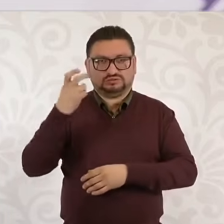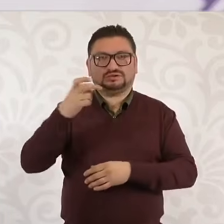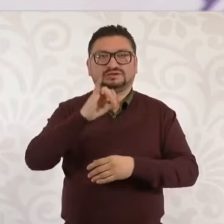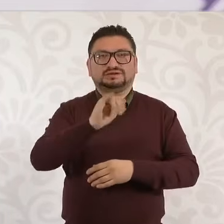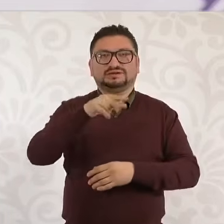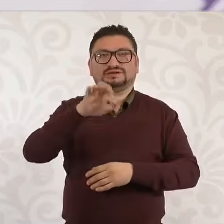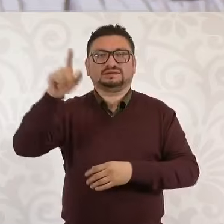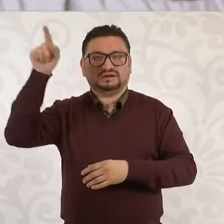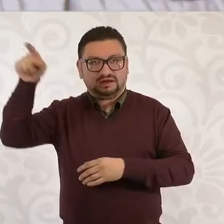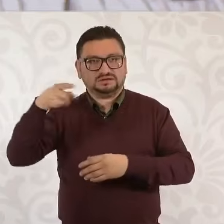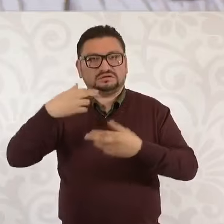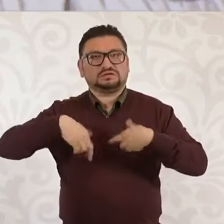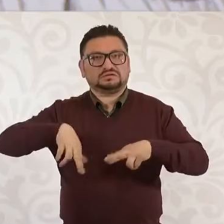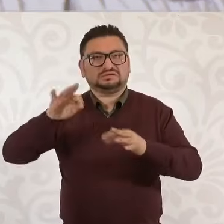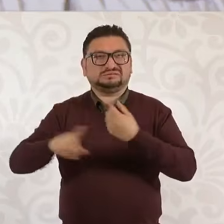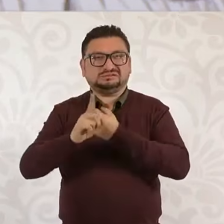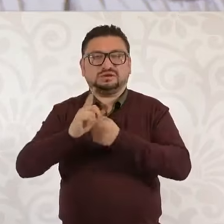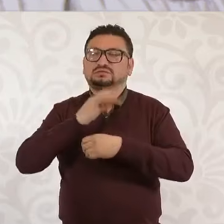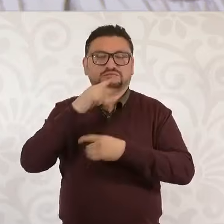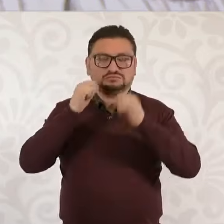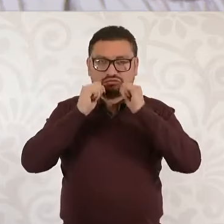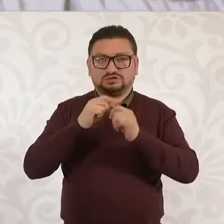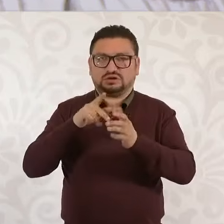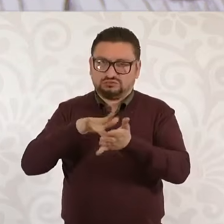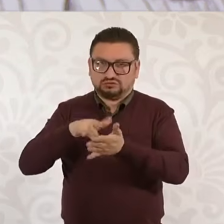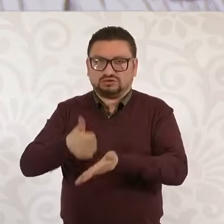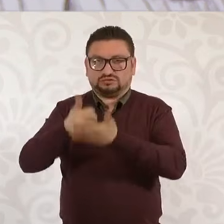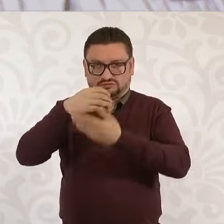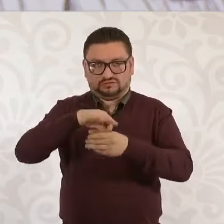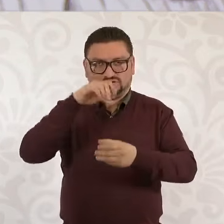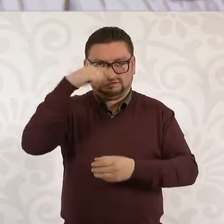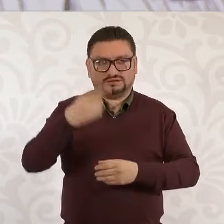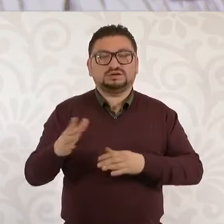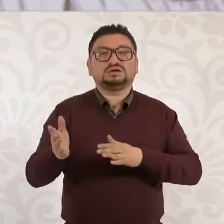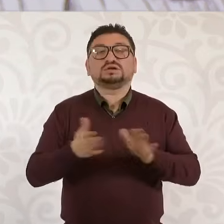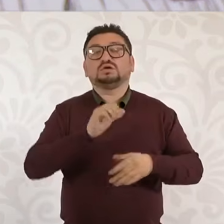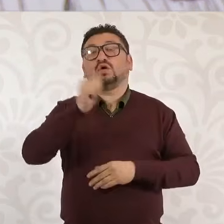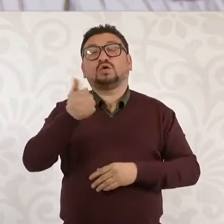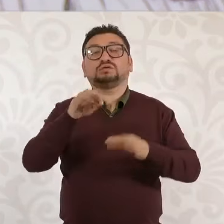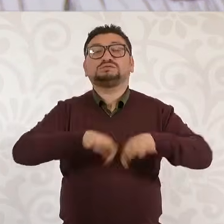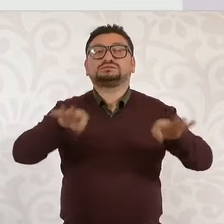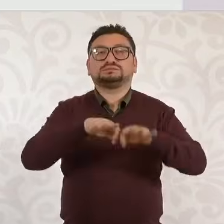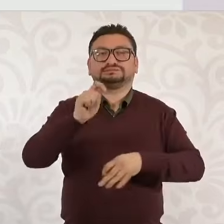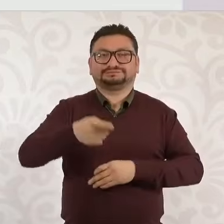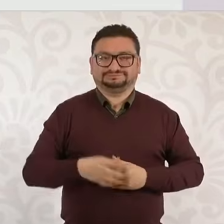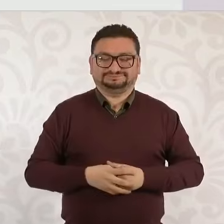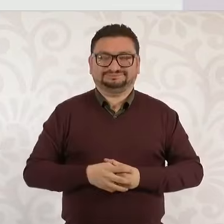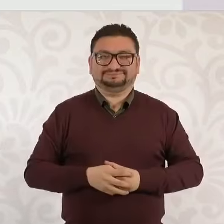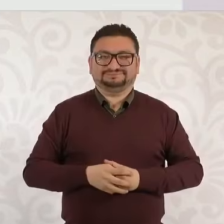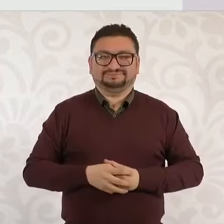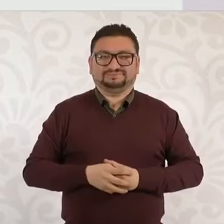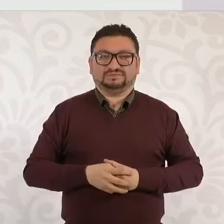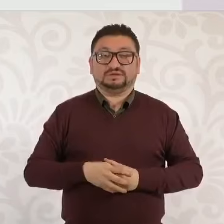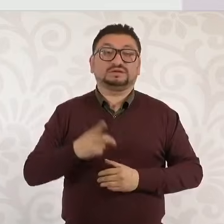línea ya siempre tiene muchísimos problemas. Entonces, facilitar el voto. Y la otra muy importante es que